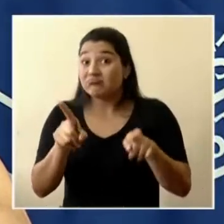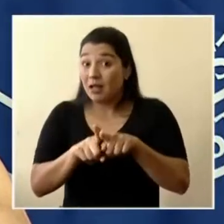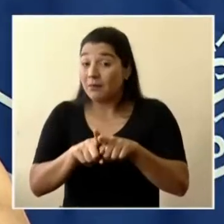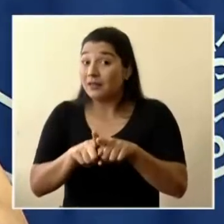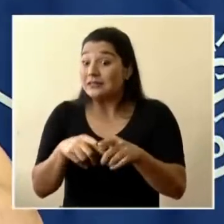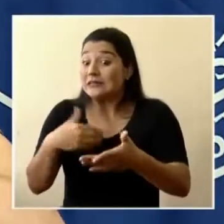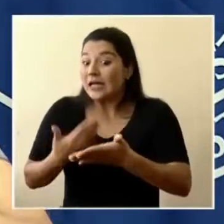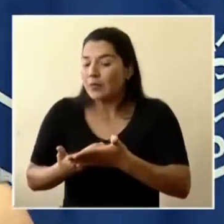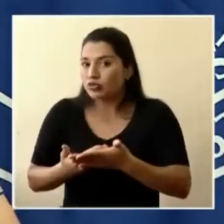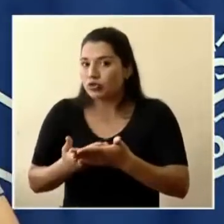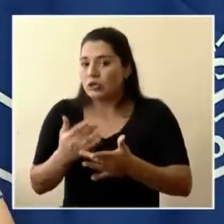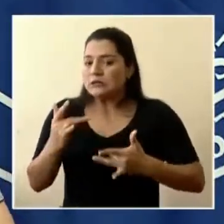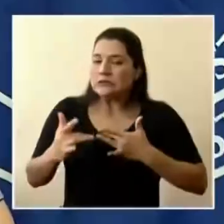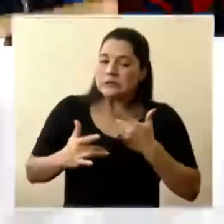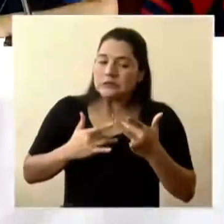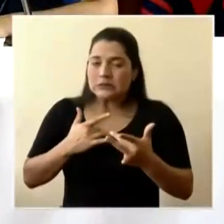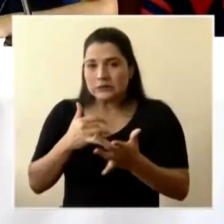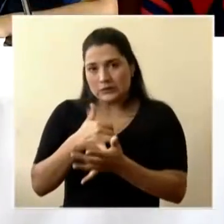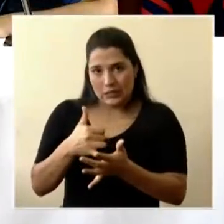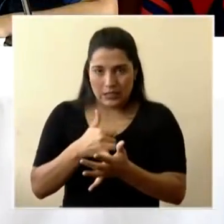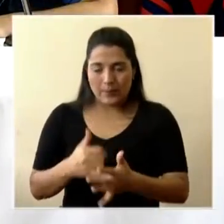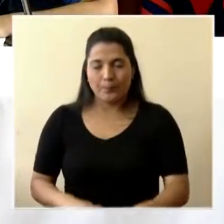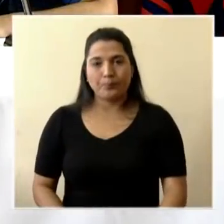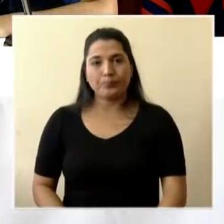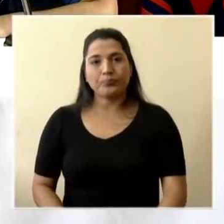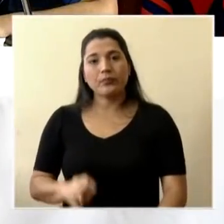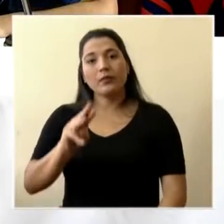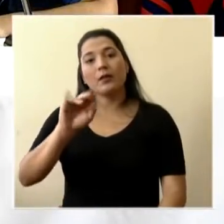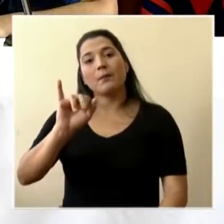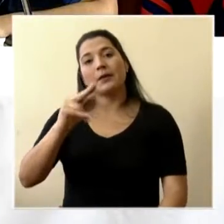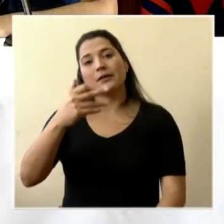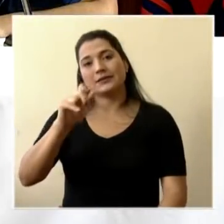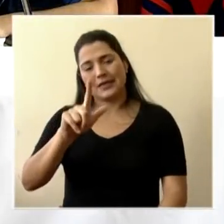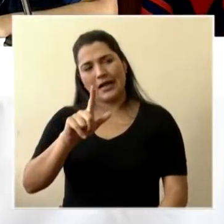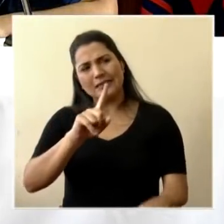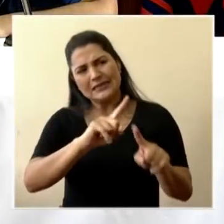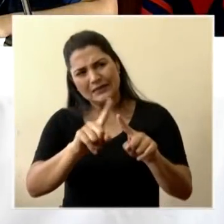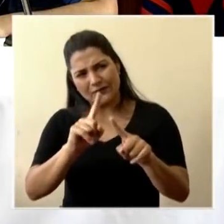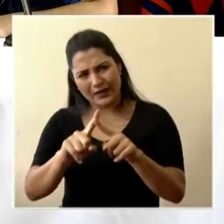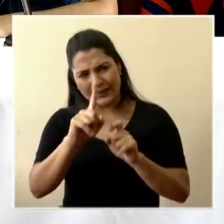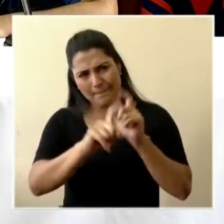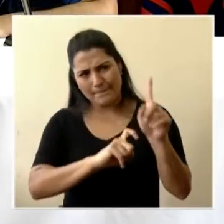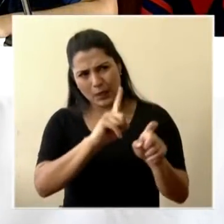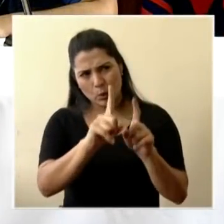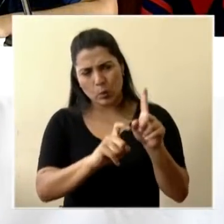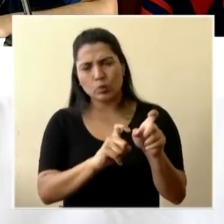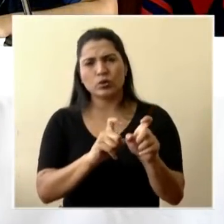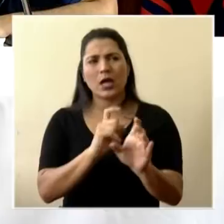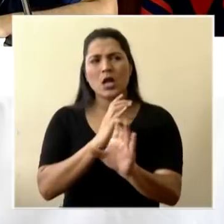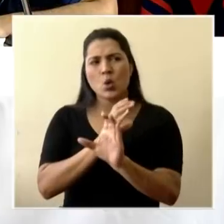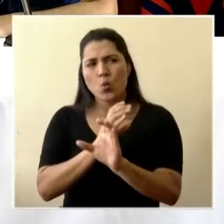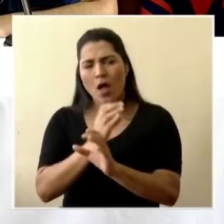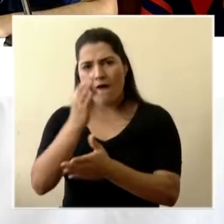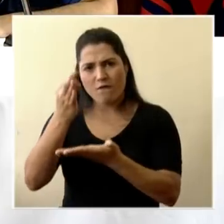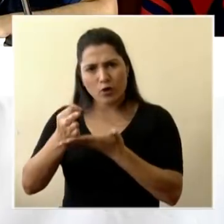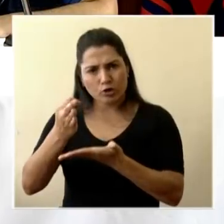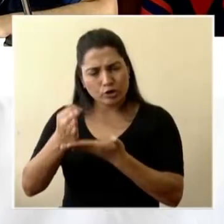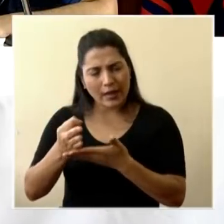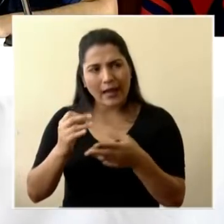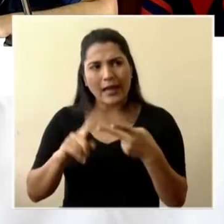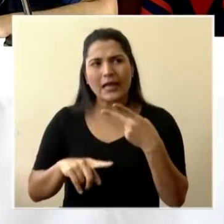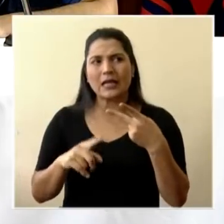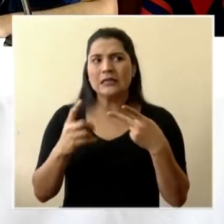crítico. Don Michael, tenemos varias consultas sobre los operativos que se llevan en fronteras, que si el